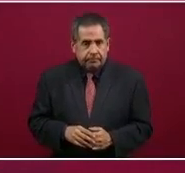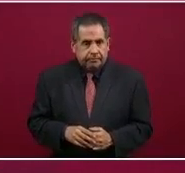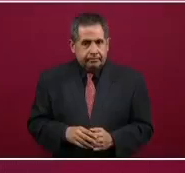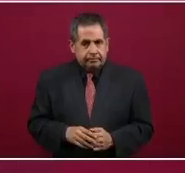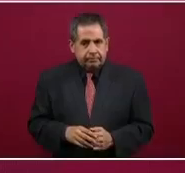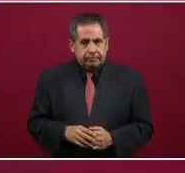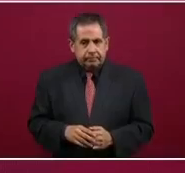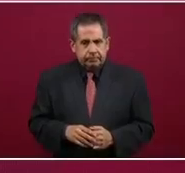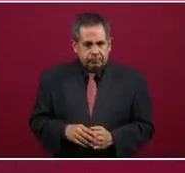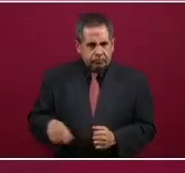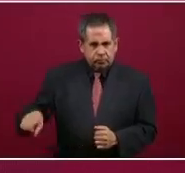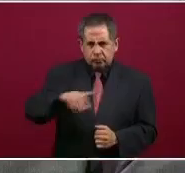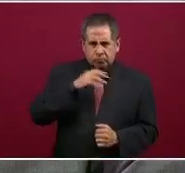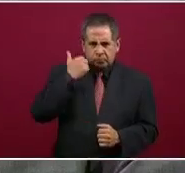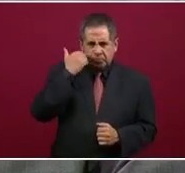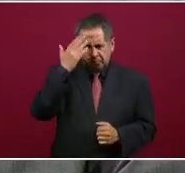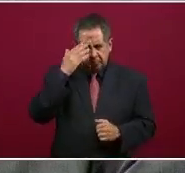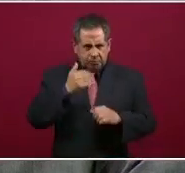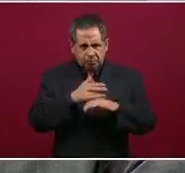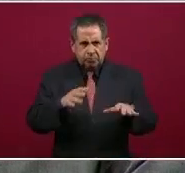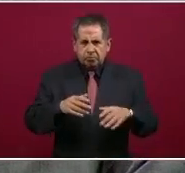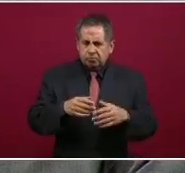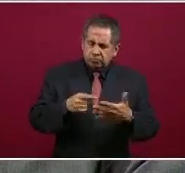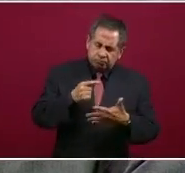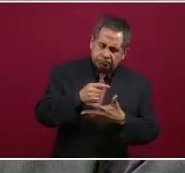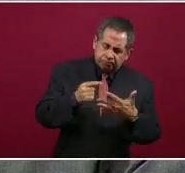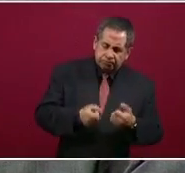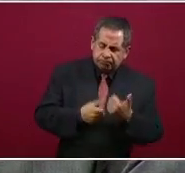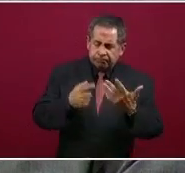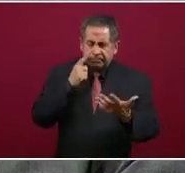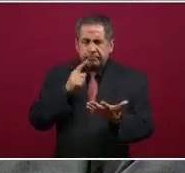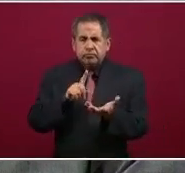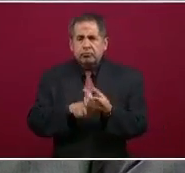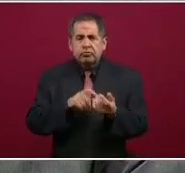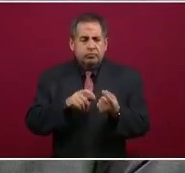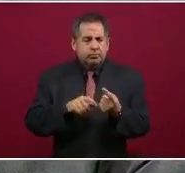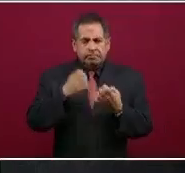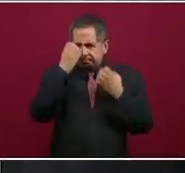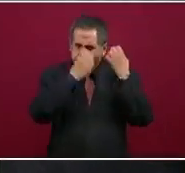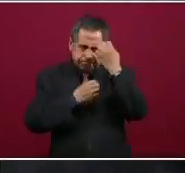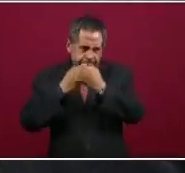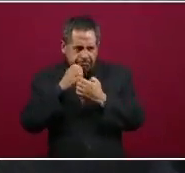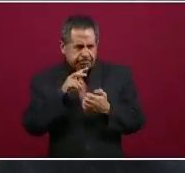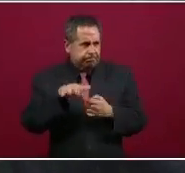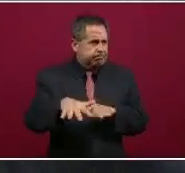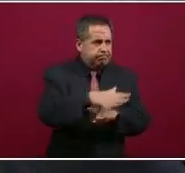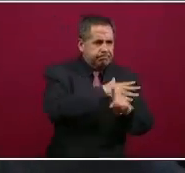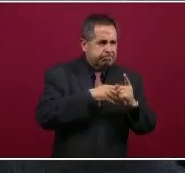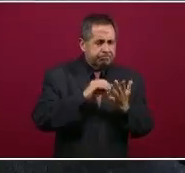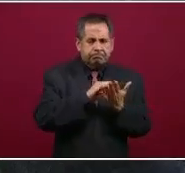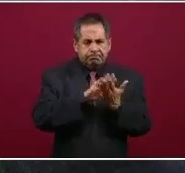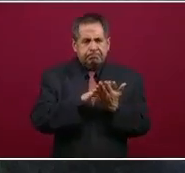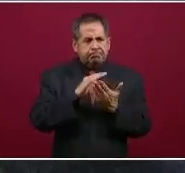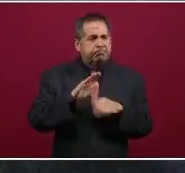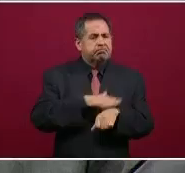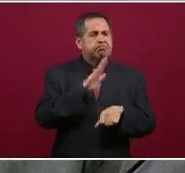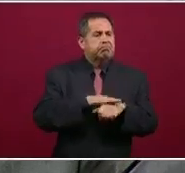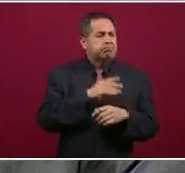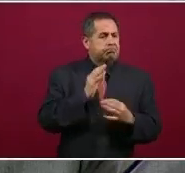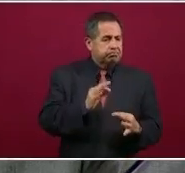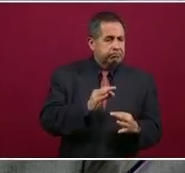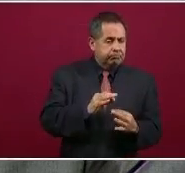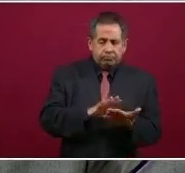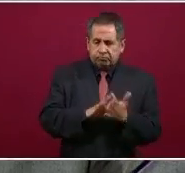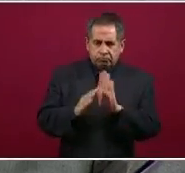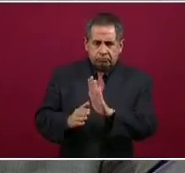se tengan estas manifestaciones de impacto ambiental y vamos a dar respuesta a